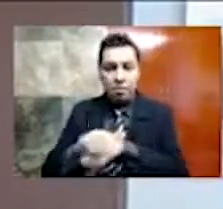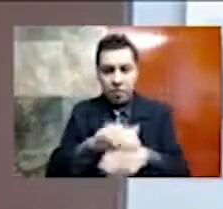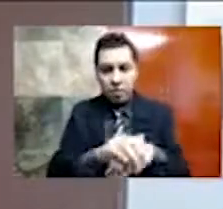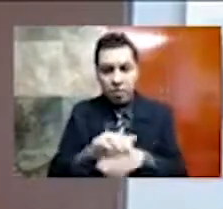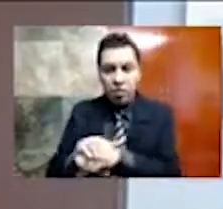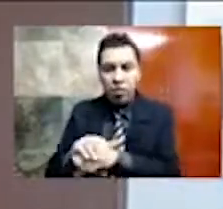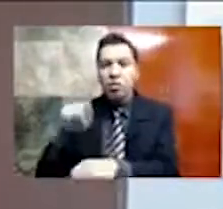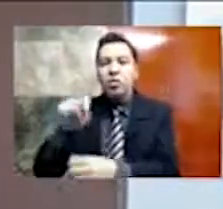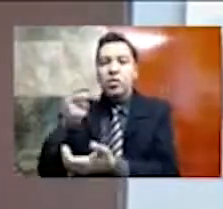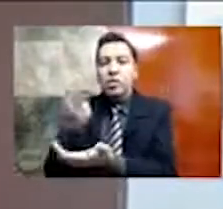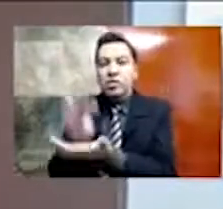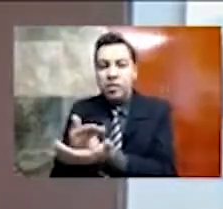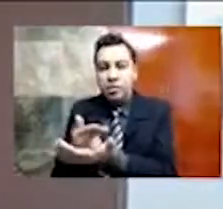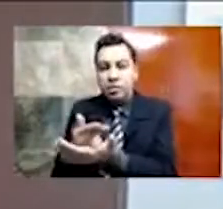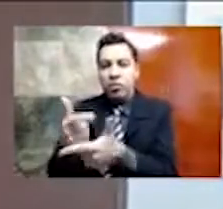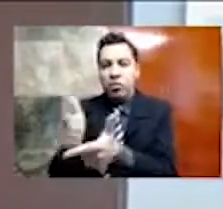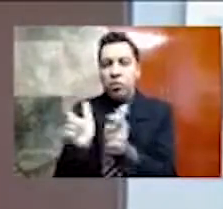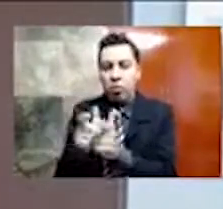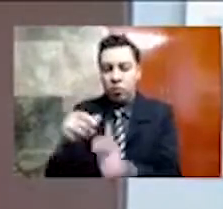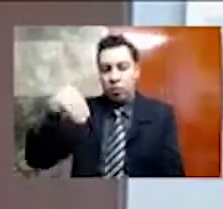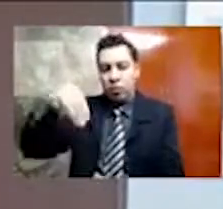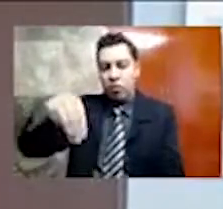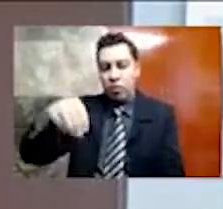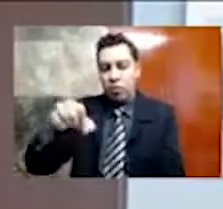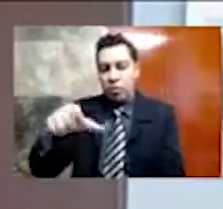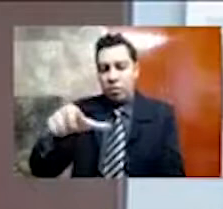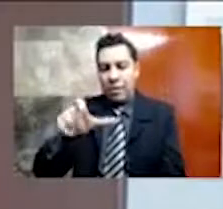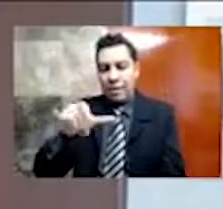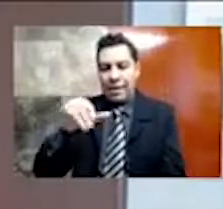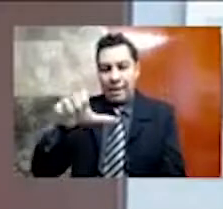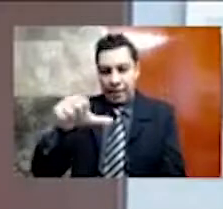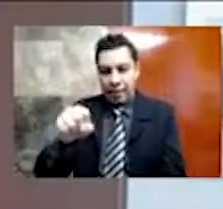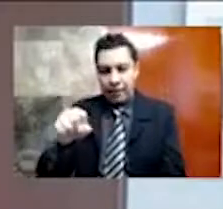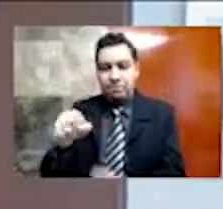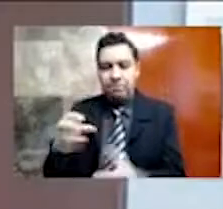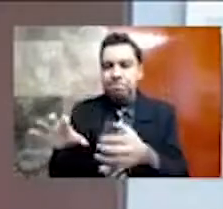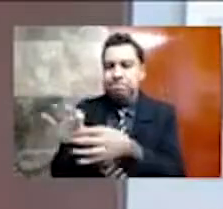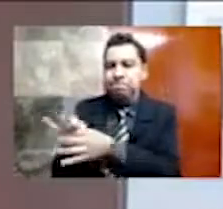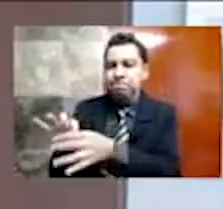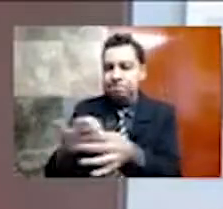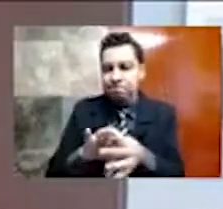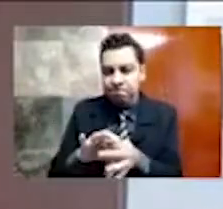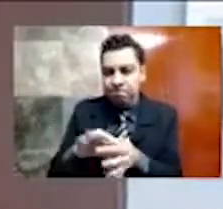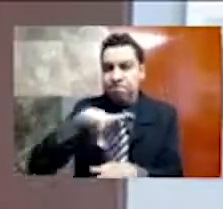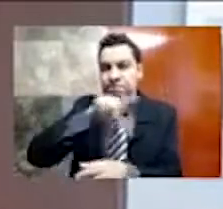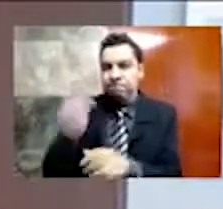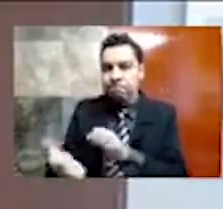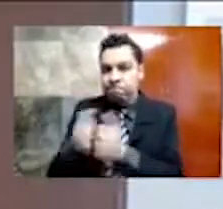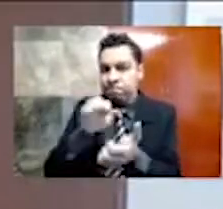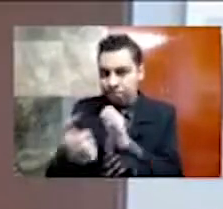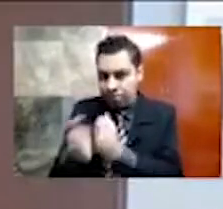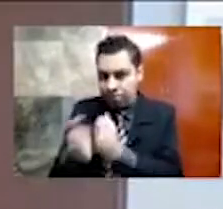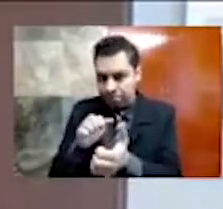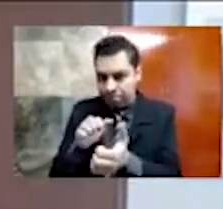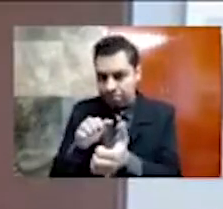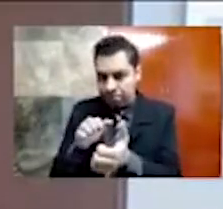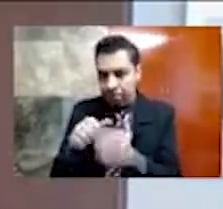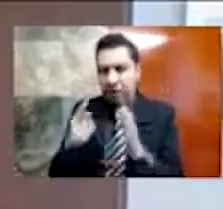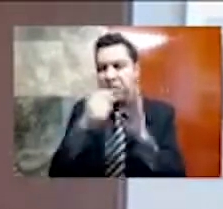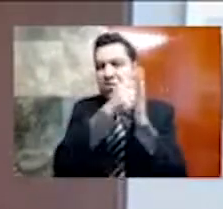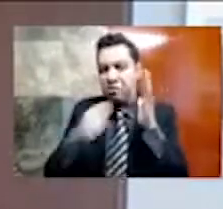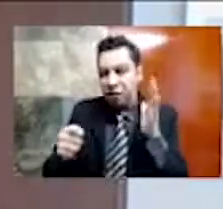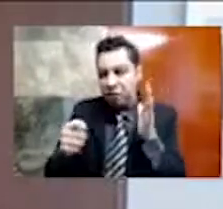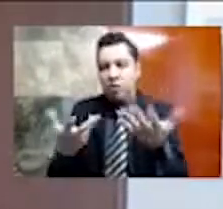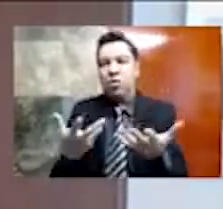de los mexicas y cómo los hermanos y rivales, los mexico-tlatelolcas con los